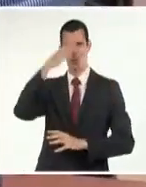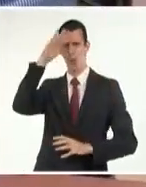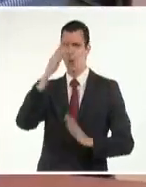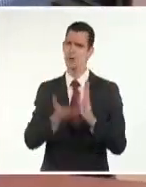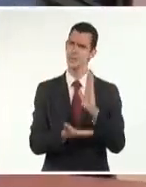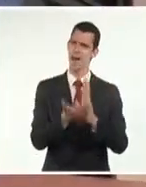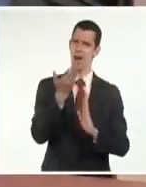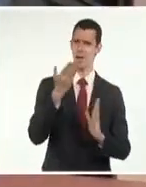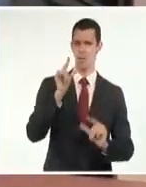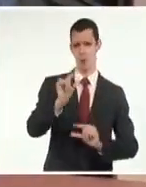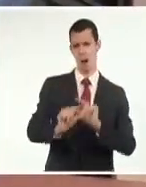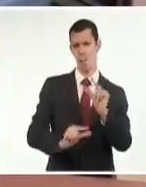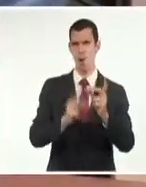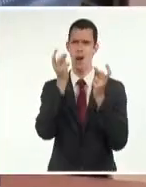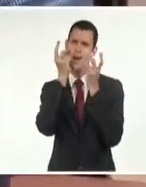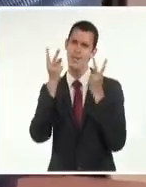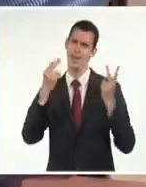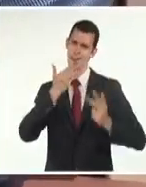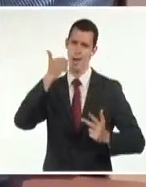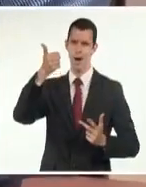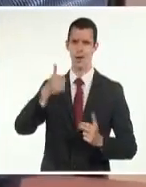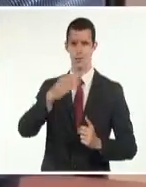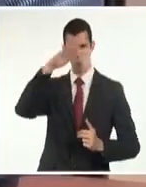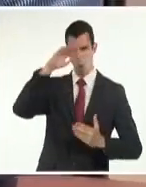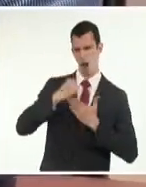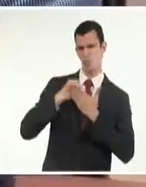esa convicción de que Cuba salva vidas en medio